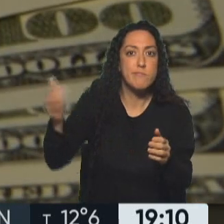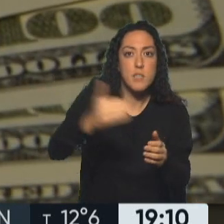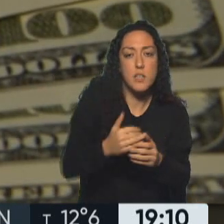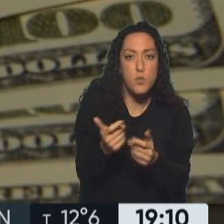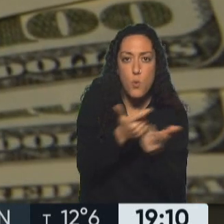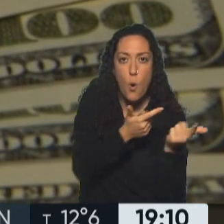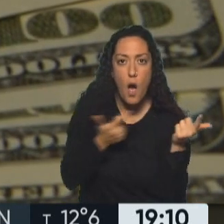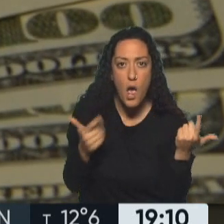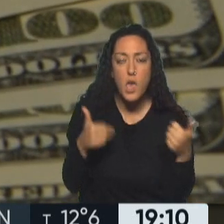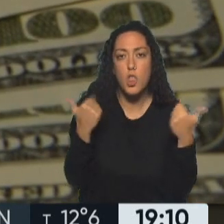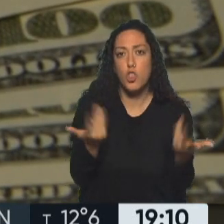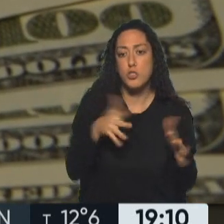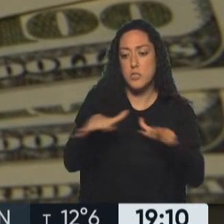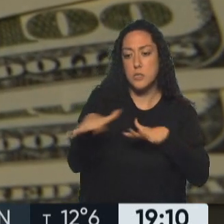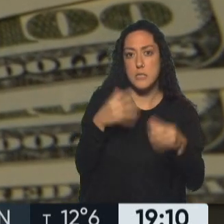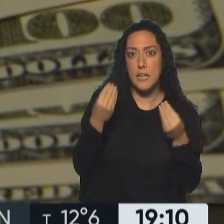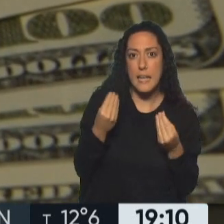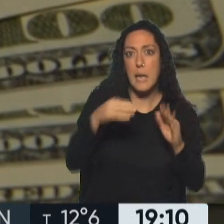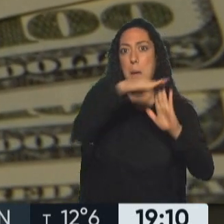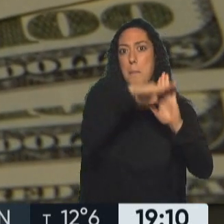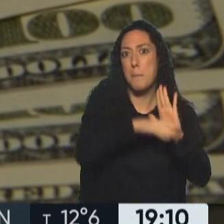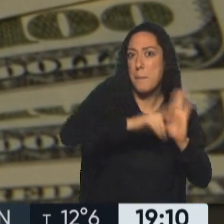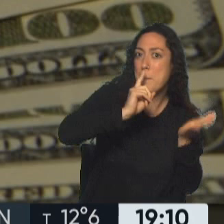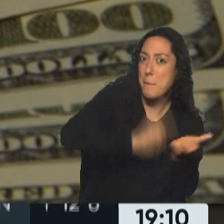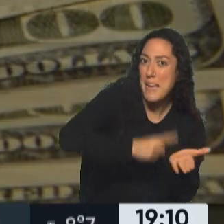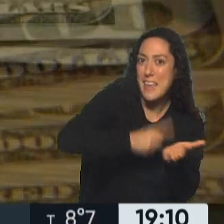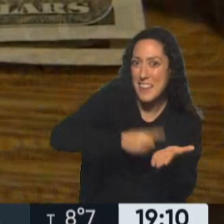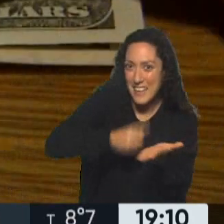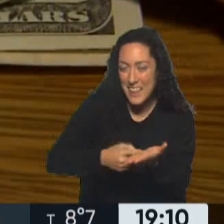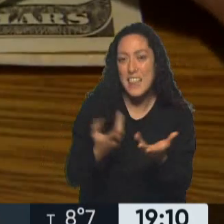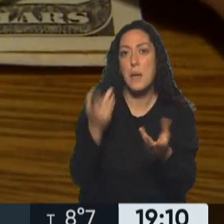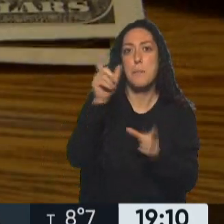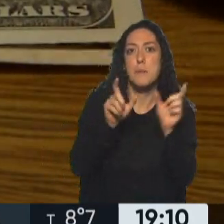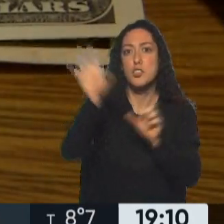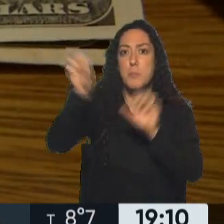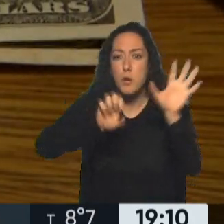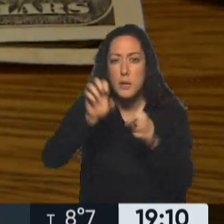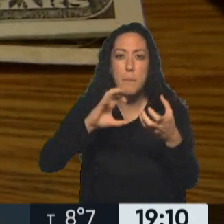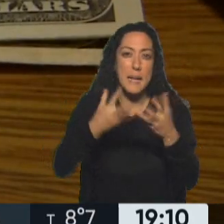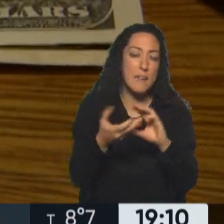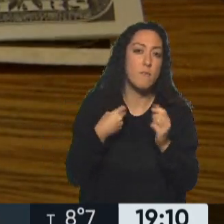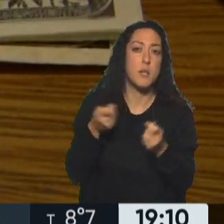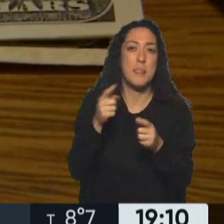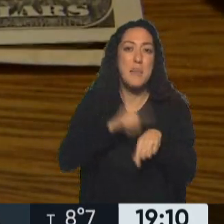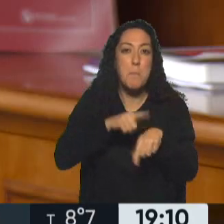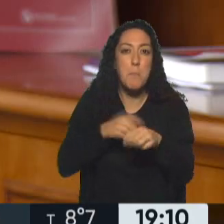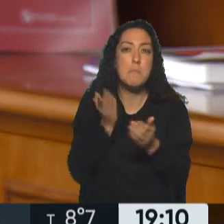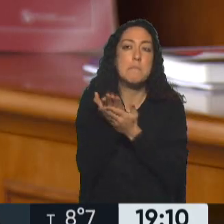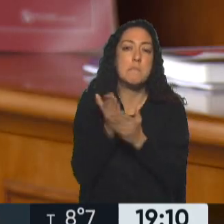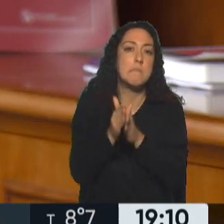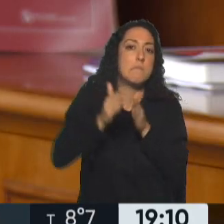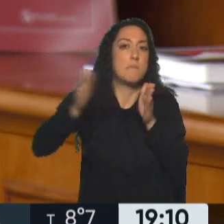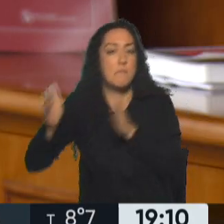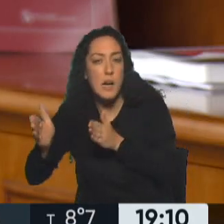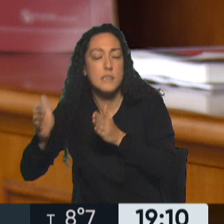Para atender esa situación venimos tomando muchas medidas con los importadores, pidiéndoles plazos de acceso al mercado, etcétera. Esta se